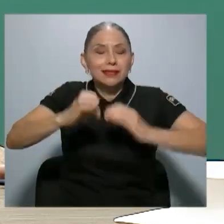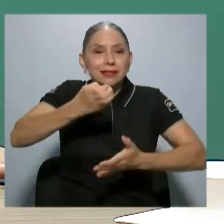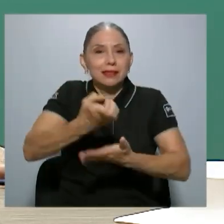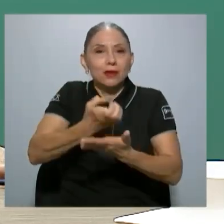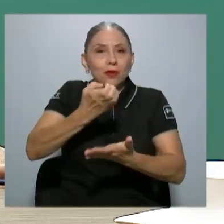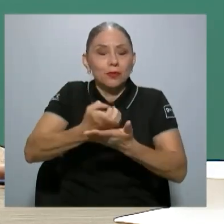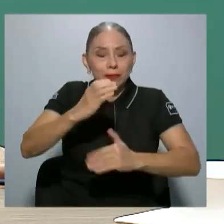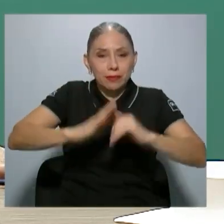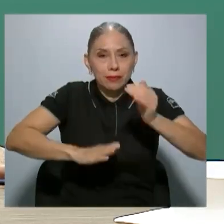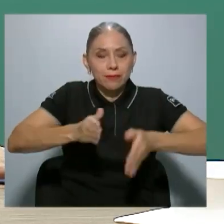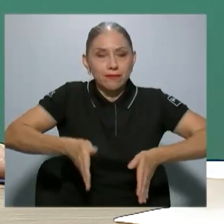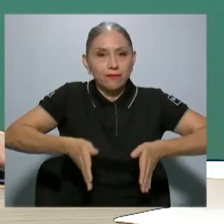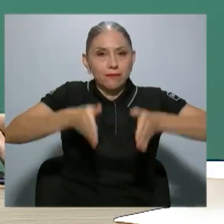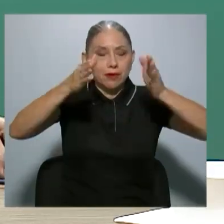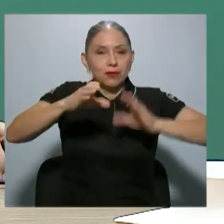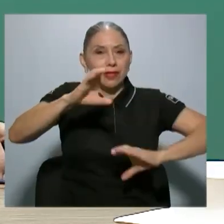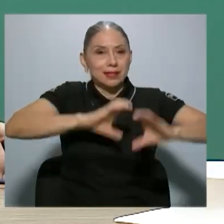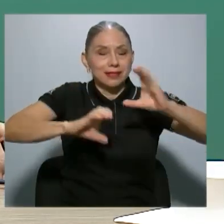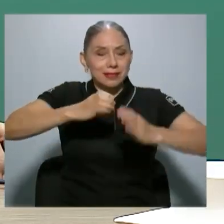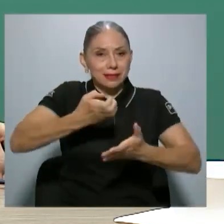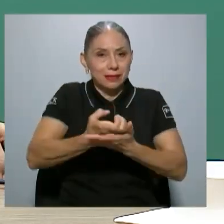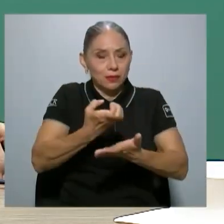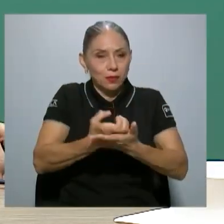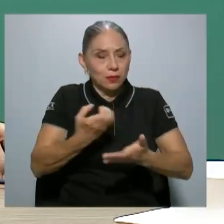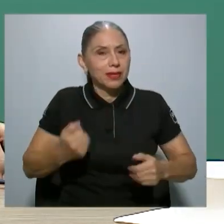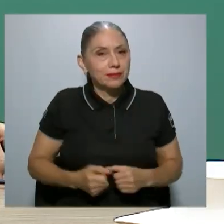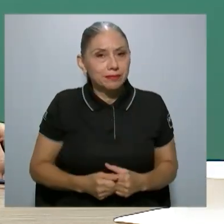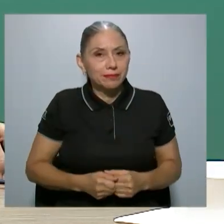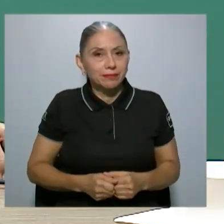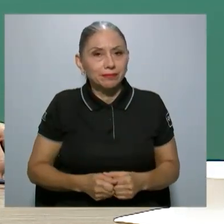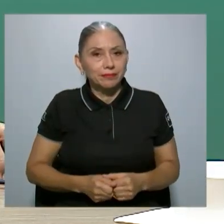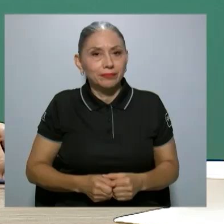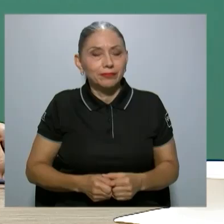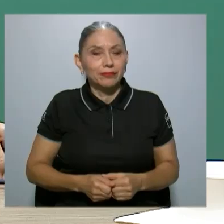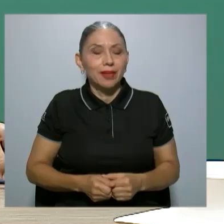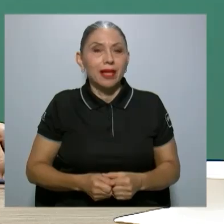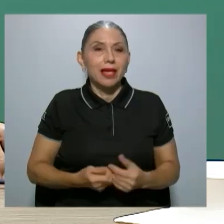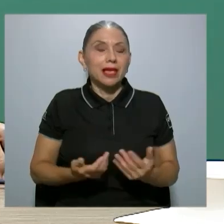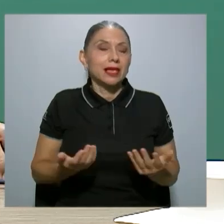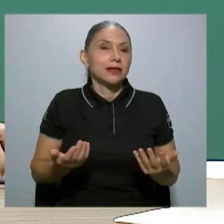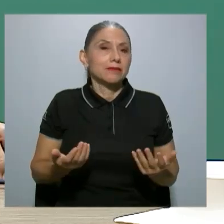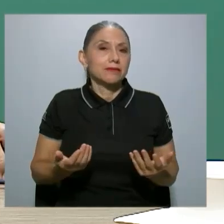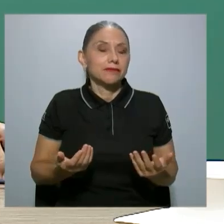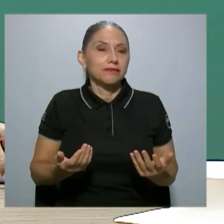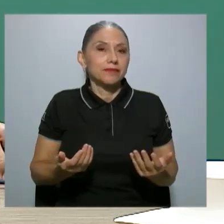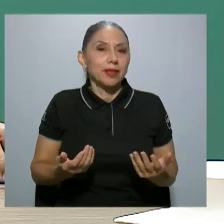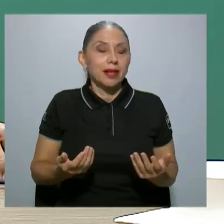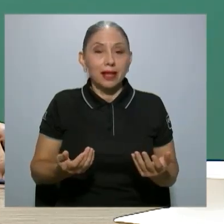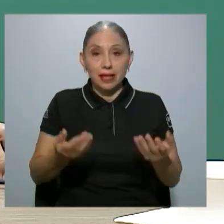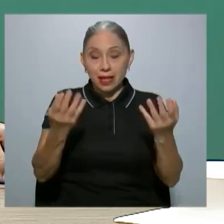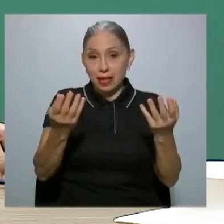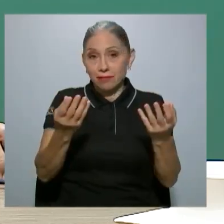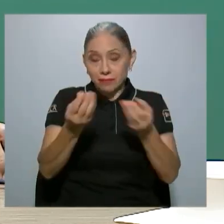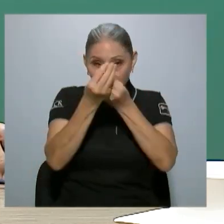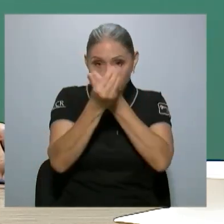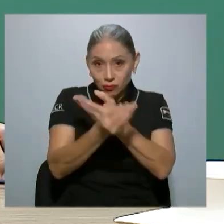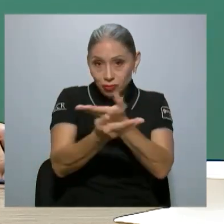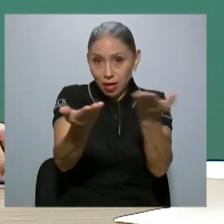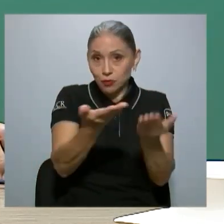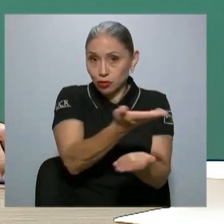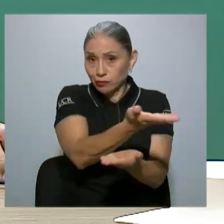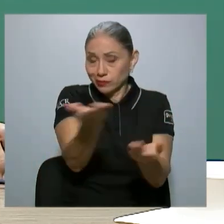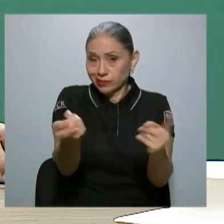la Facultad de Ciencias Económicas, y le anunciamos a las amigas y amigos